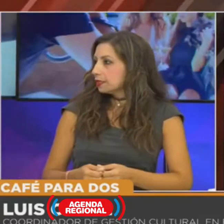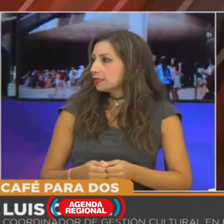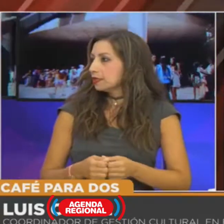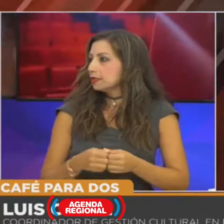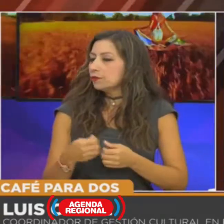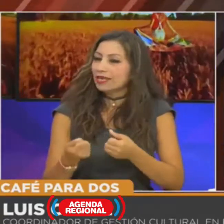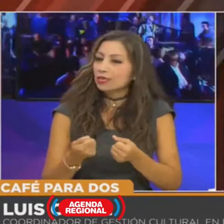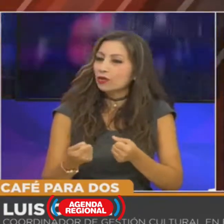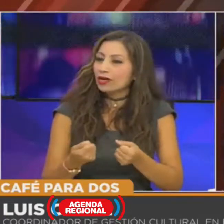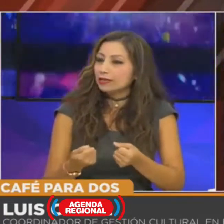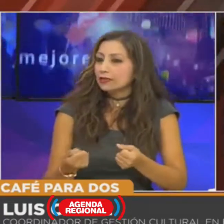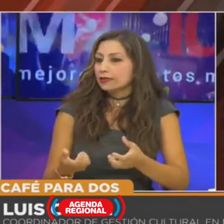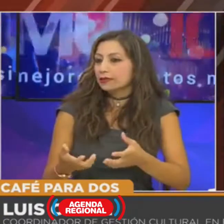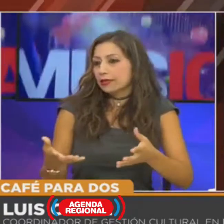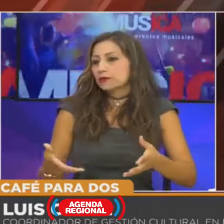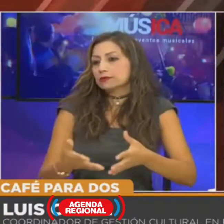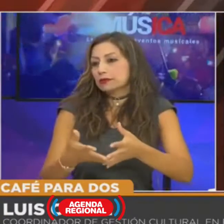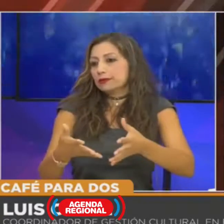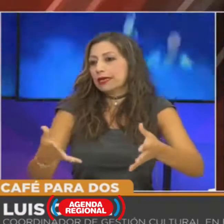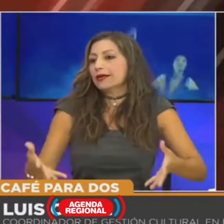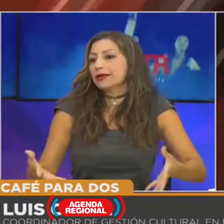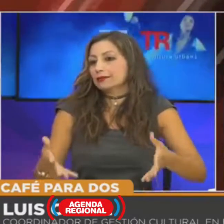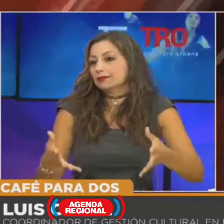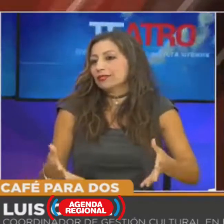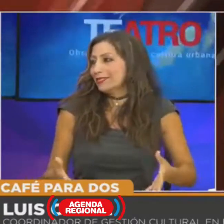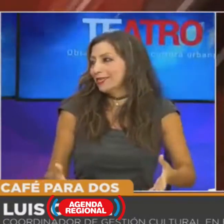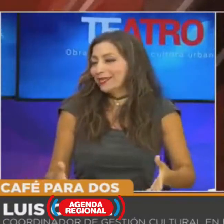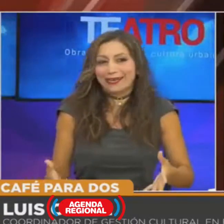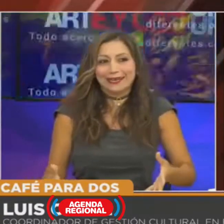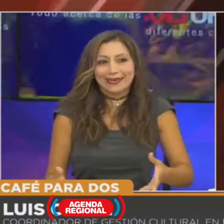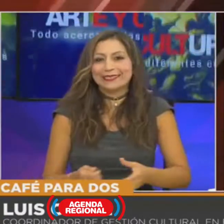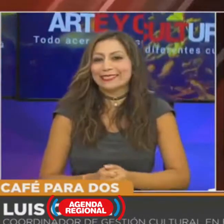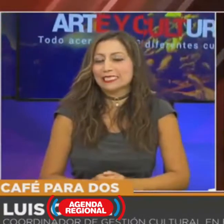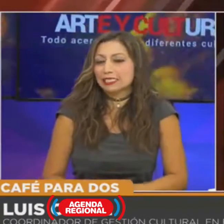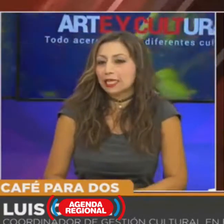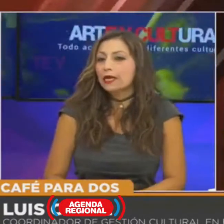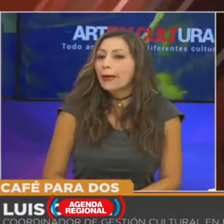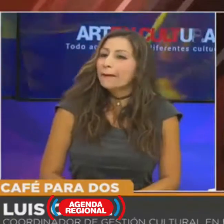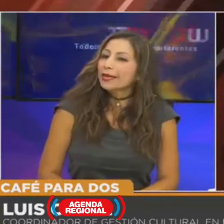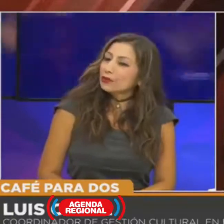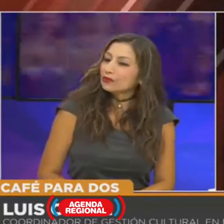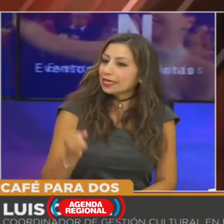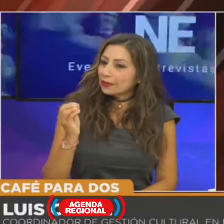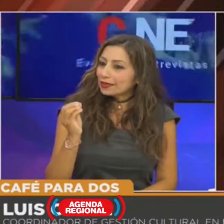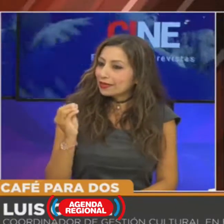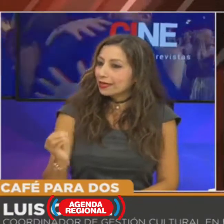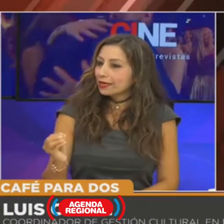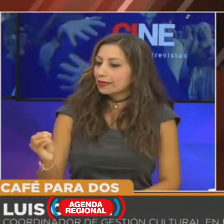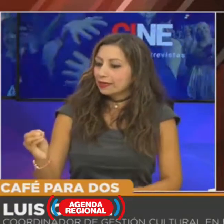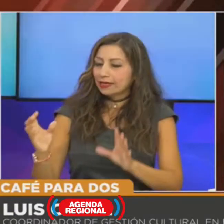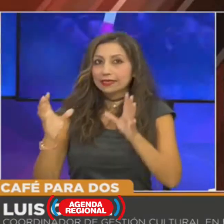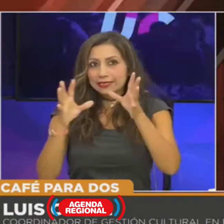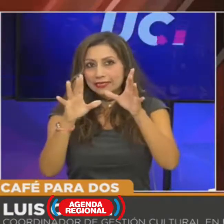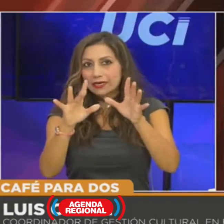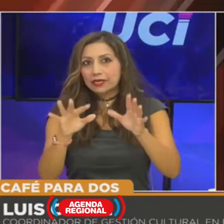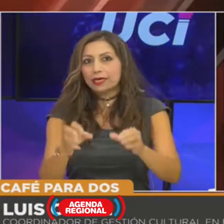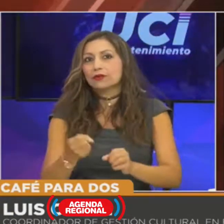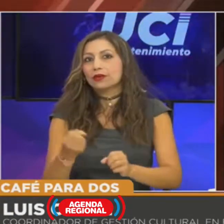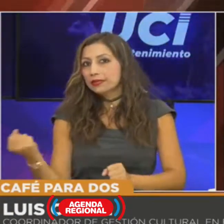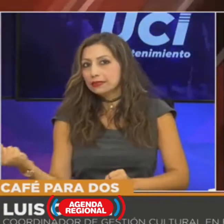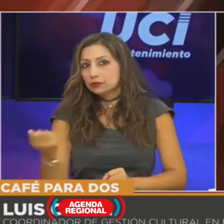y estos están distribuidos en esos 32 concursos que tenemos y en estos concursos